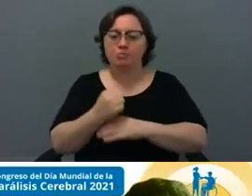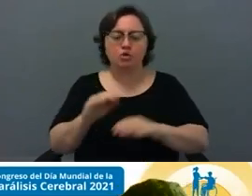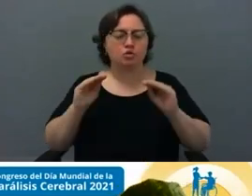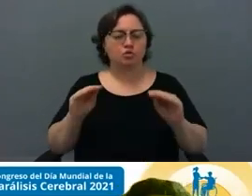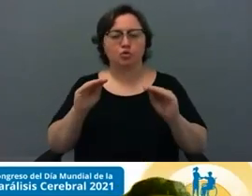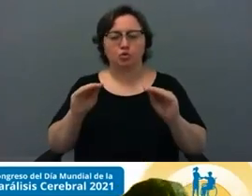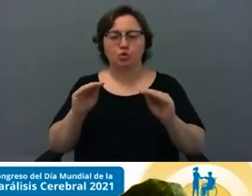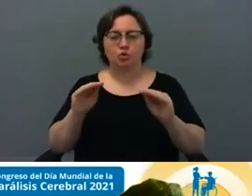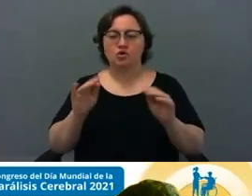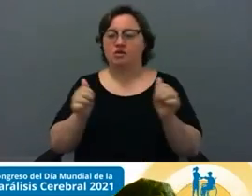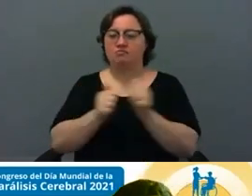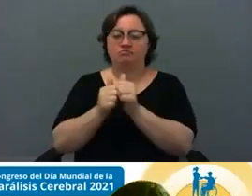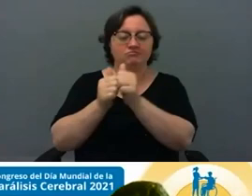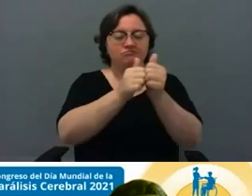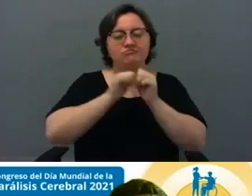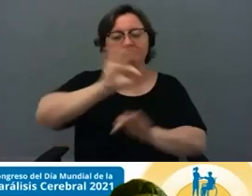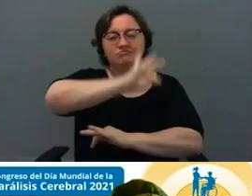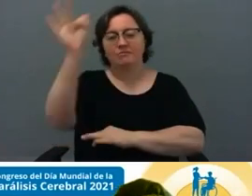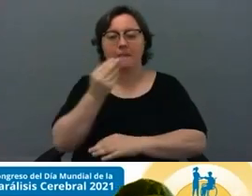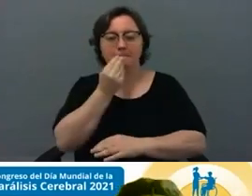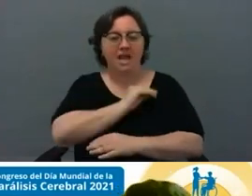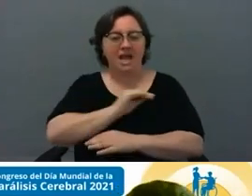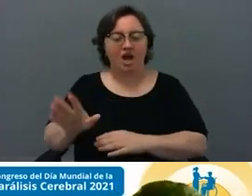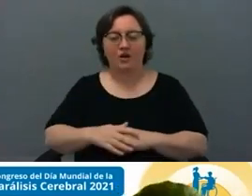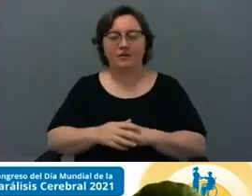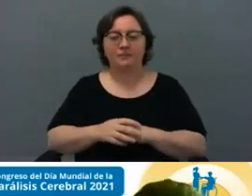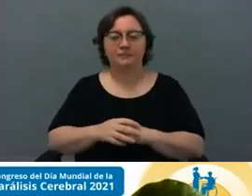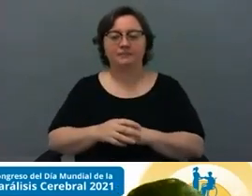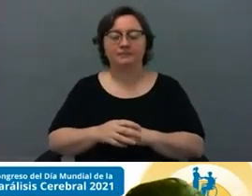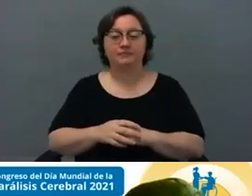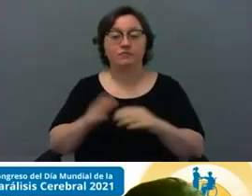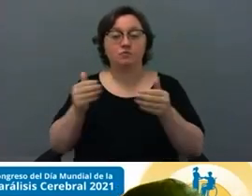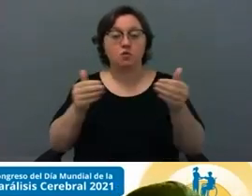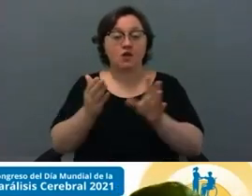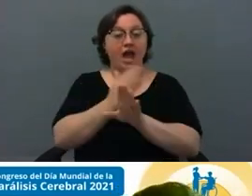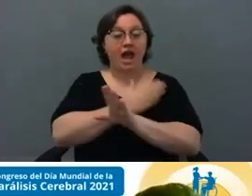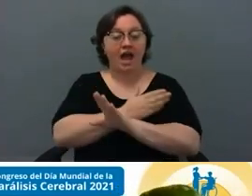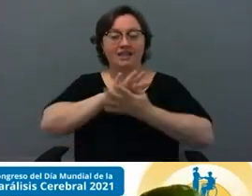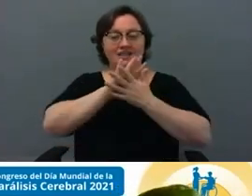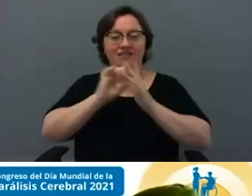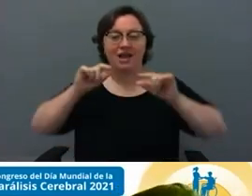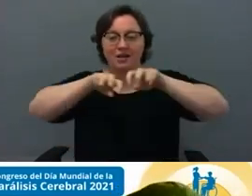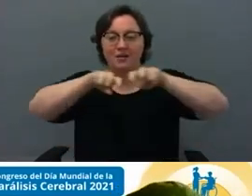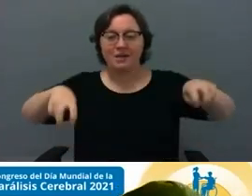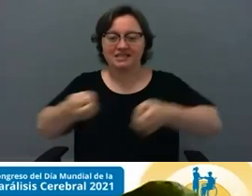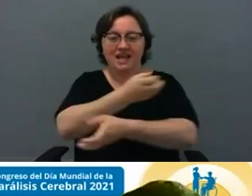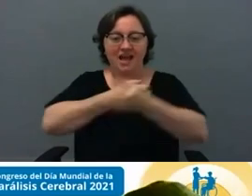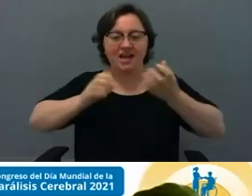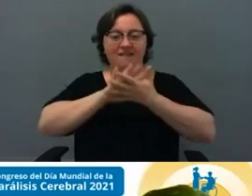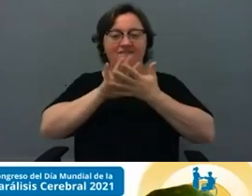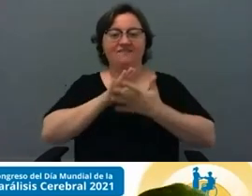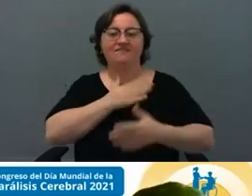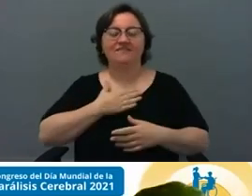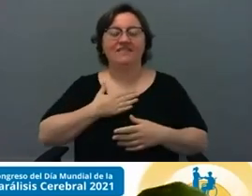que mejor nos acompañan en un día como hoy. Antes de dar comienzo a esta mesa,